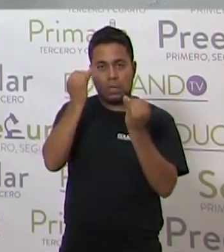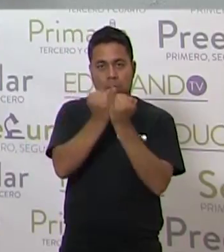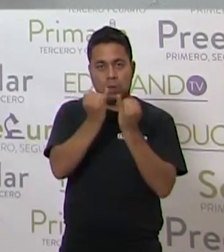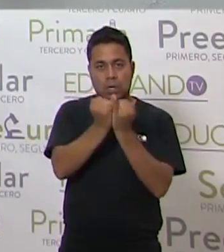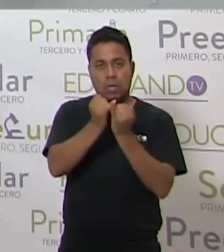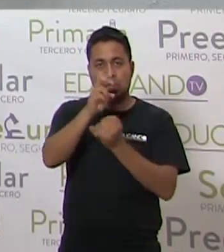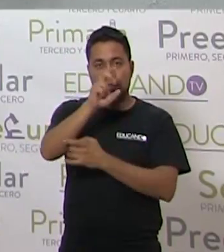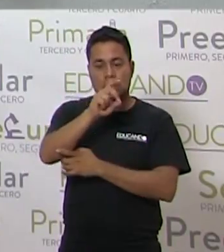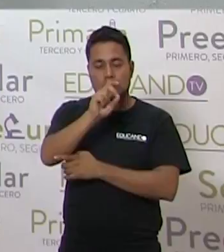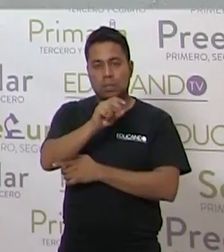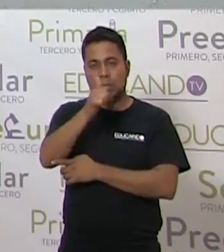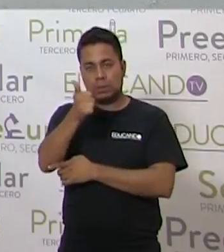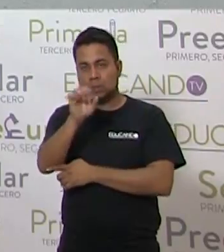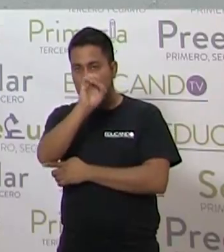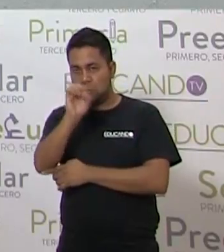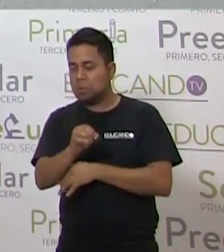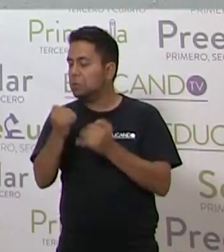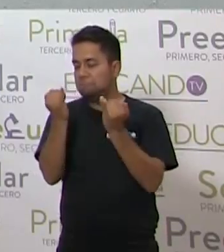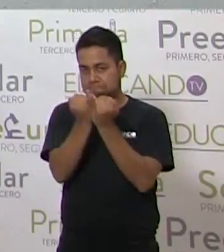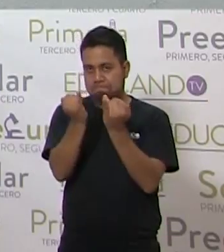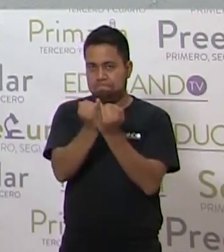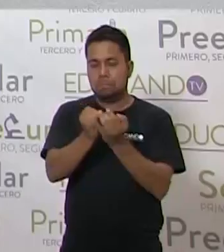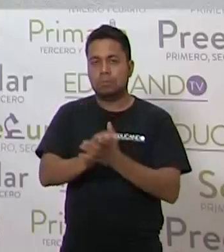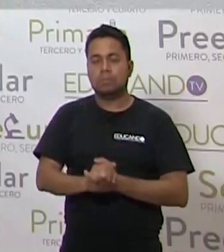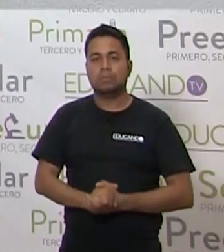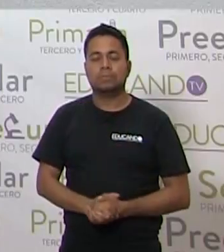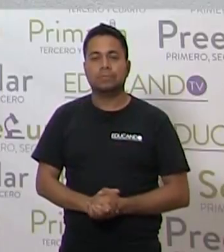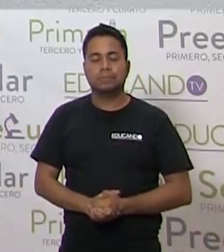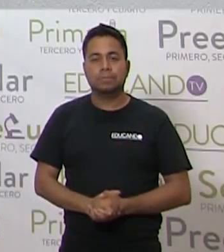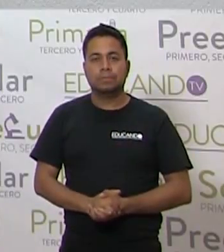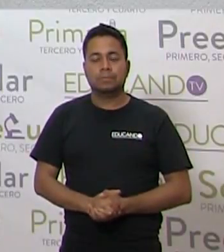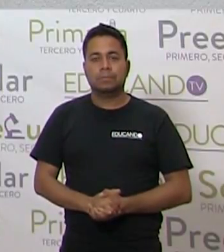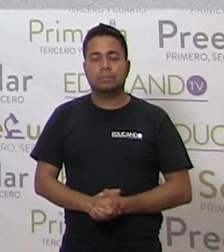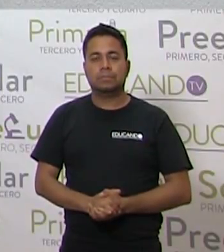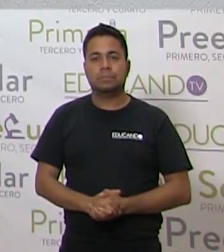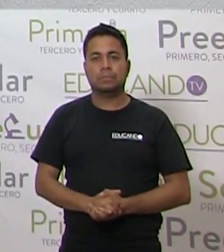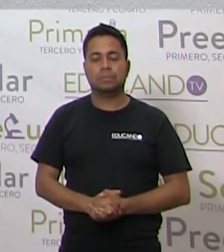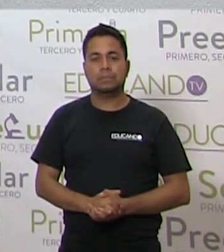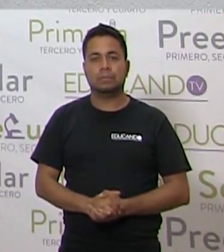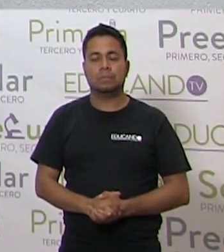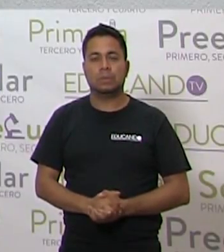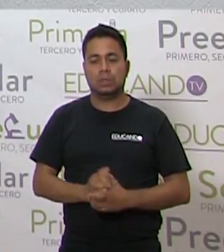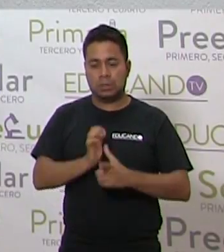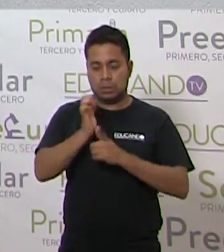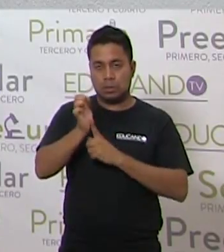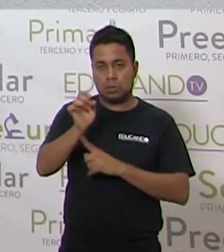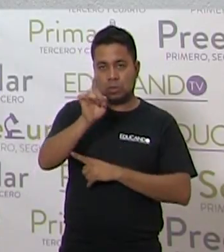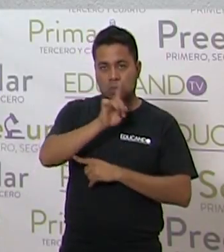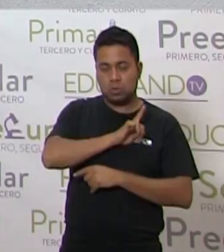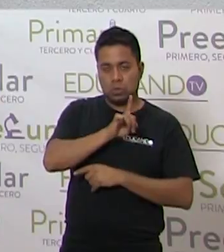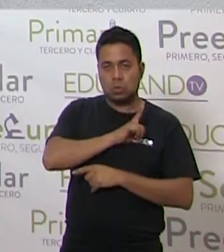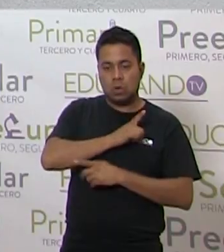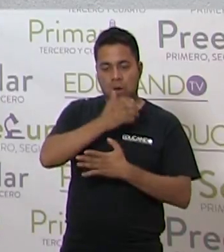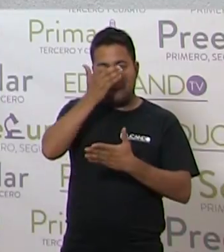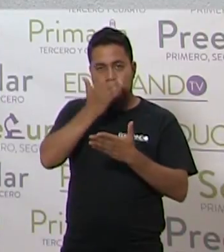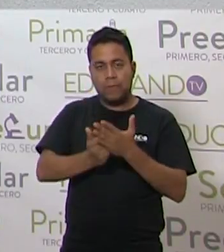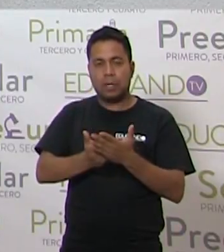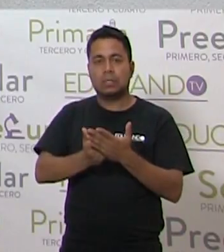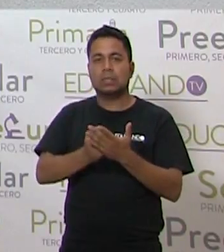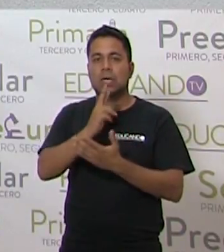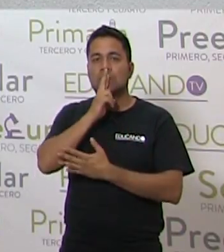a 36 también Y entonces nada más nos quedaría resolver